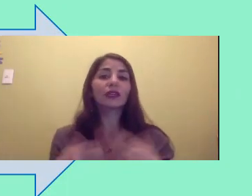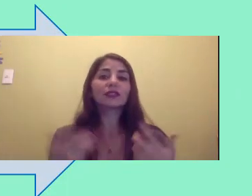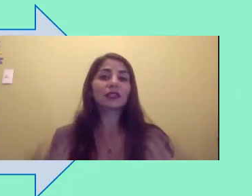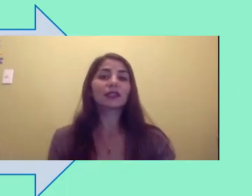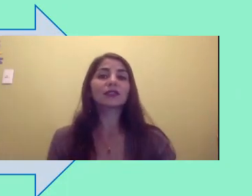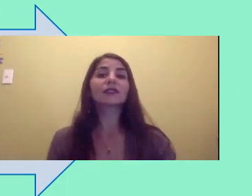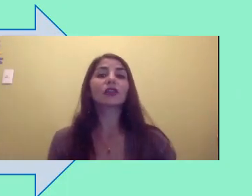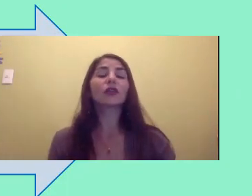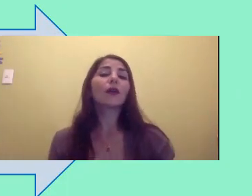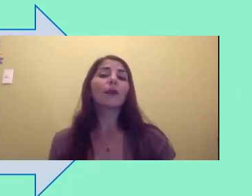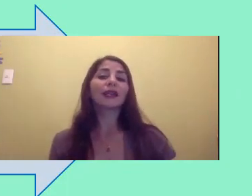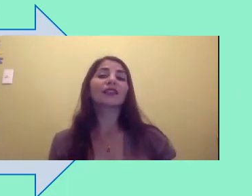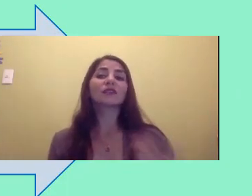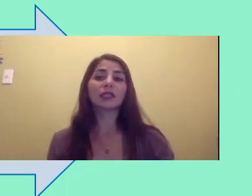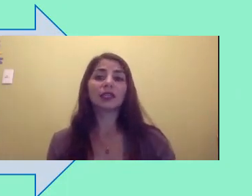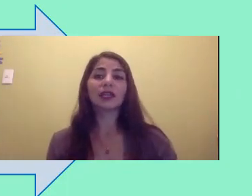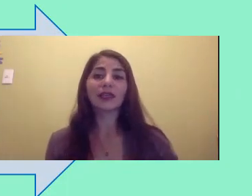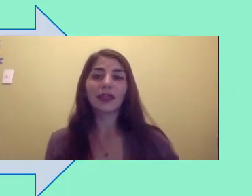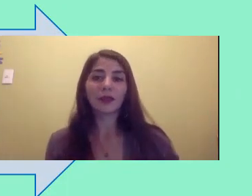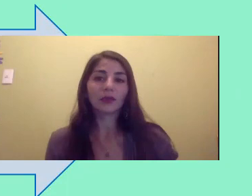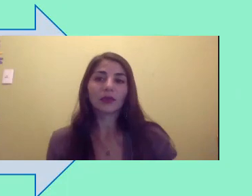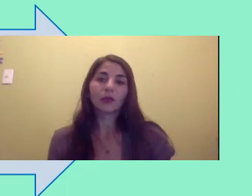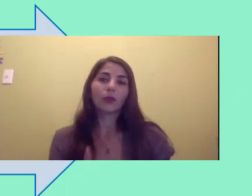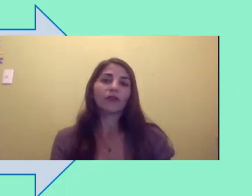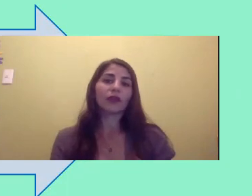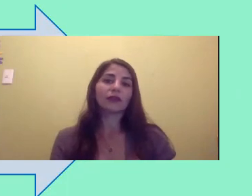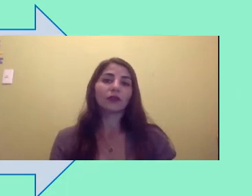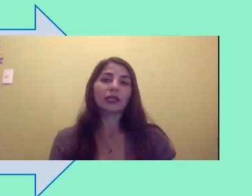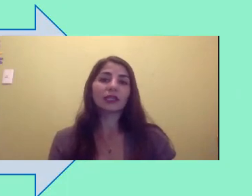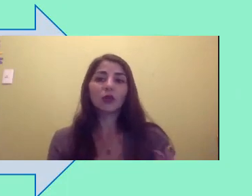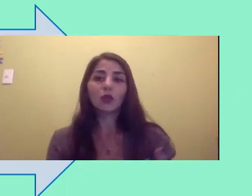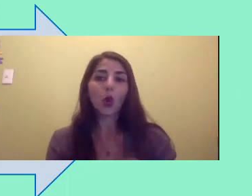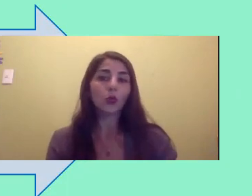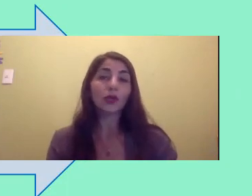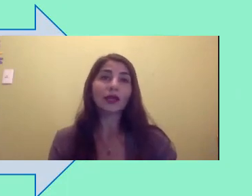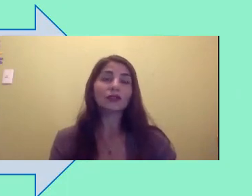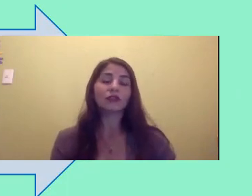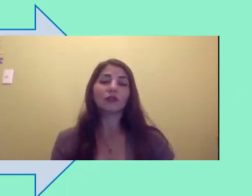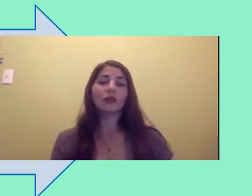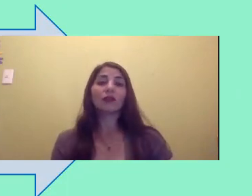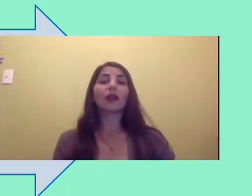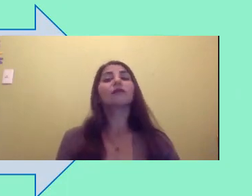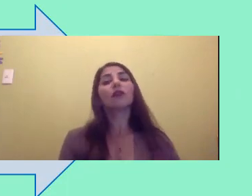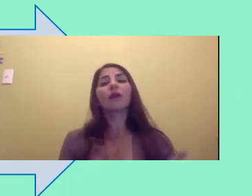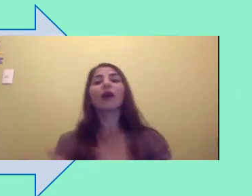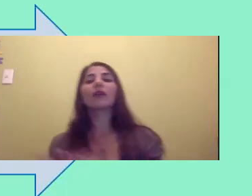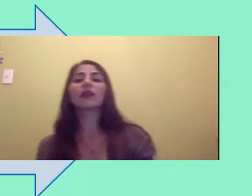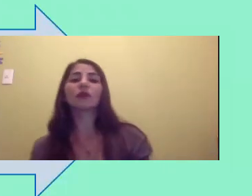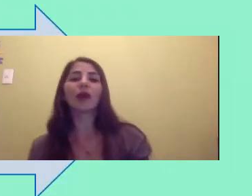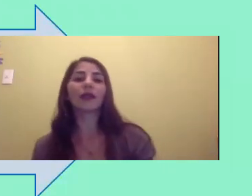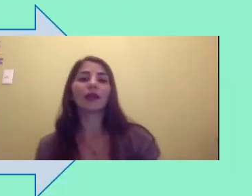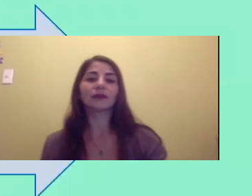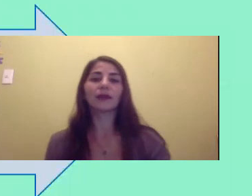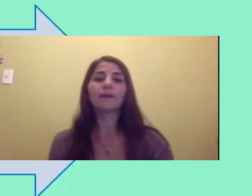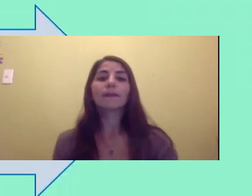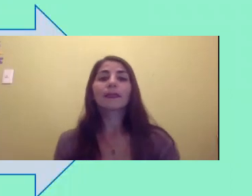porque no van a ser necesarios para transmitir la idea. Por ejemplo, puede faltar un artículo, un nexo, ¿ya? Lo vamos a ir